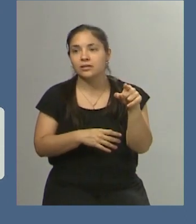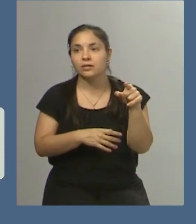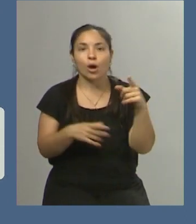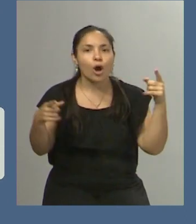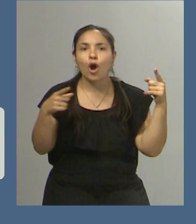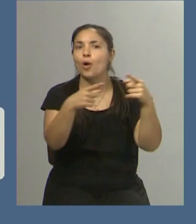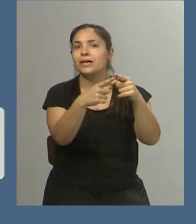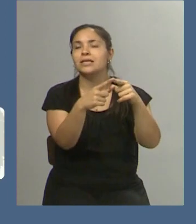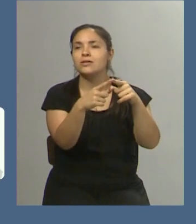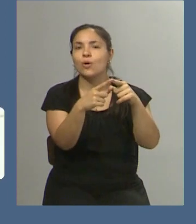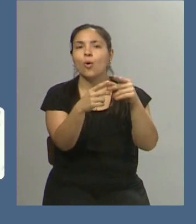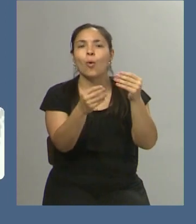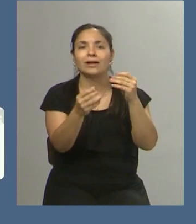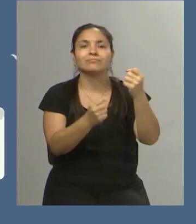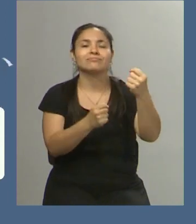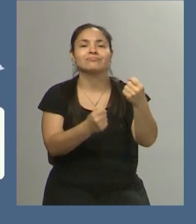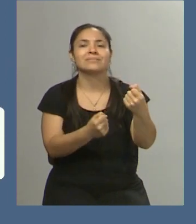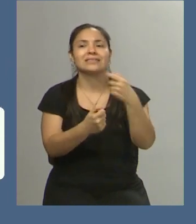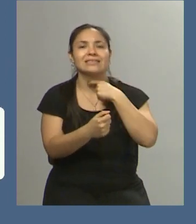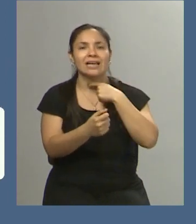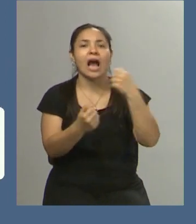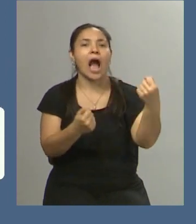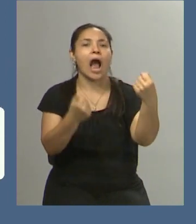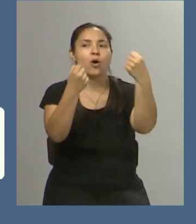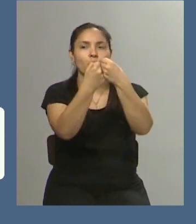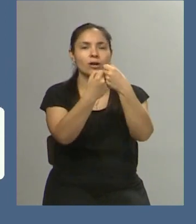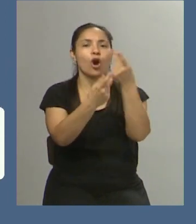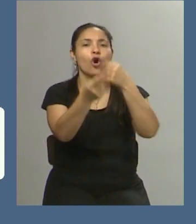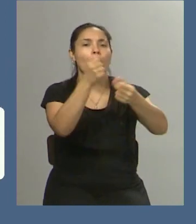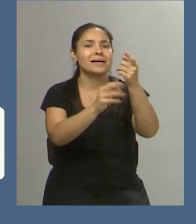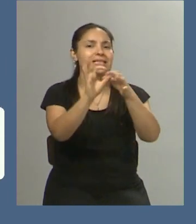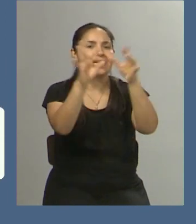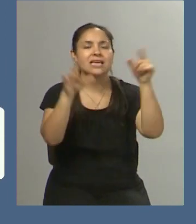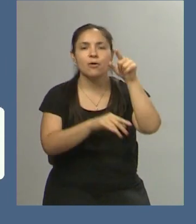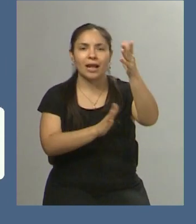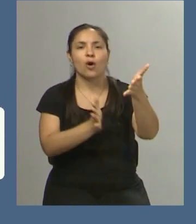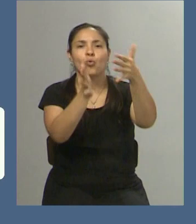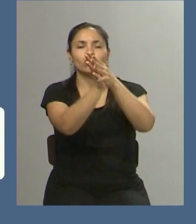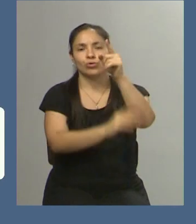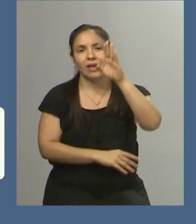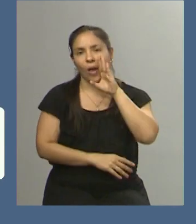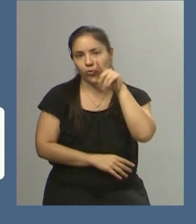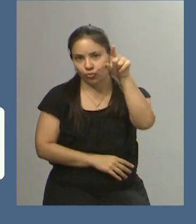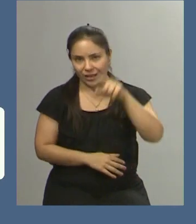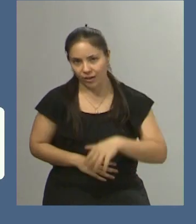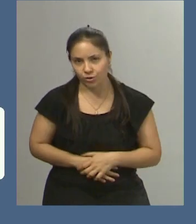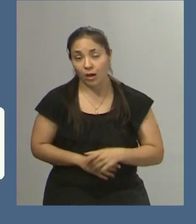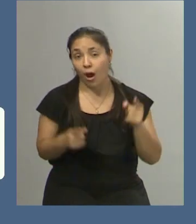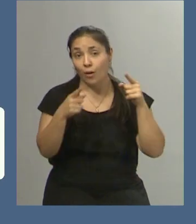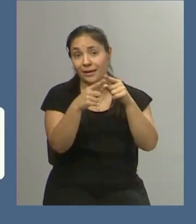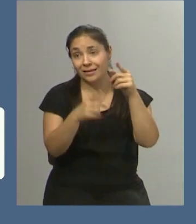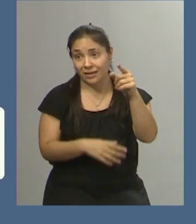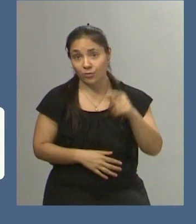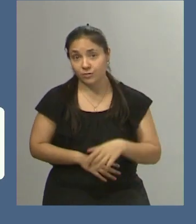apuntaba a tener un acuerdo bilateral de libre comercio con los Estados Unidos. sí. Y que fue lo